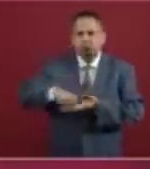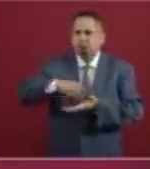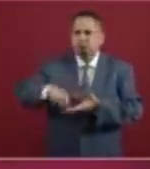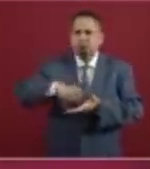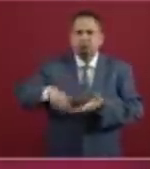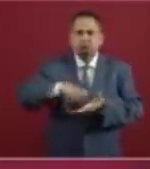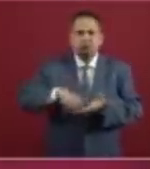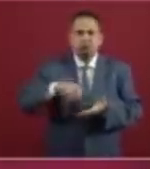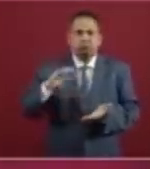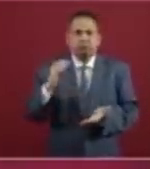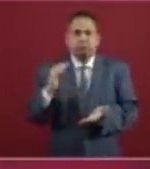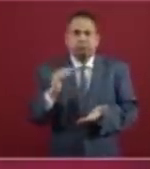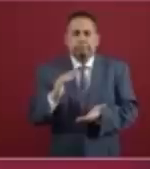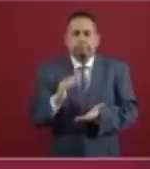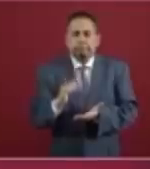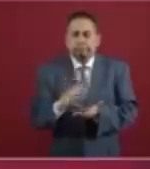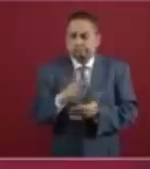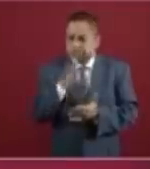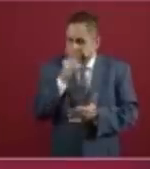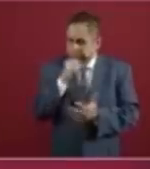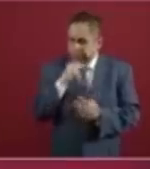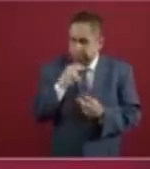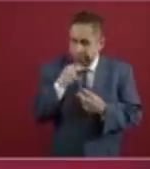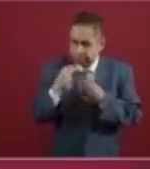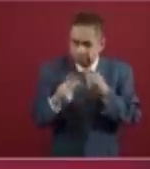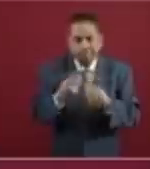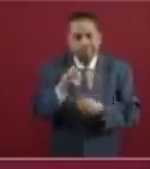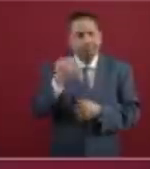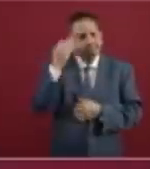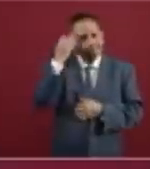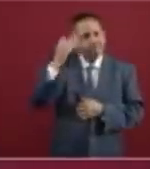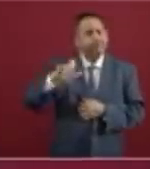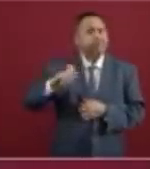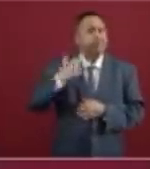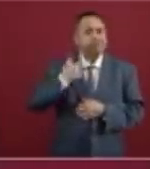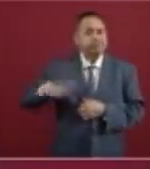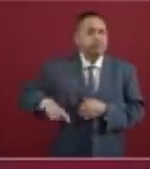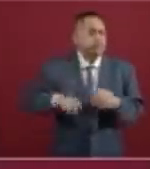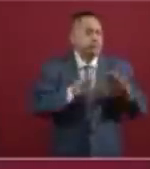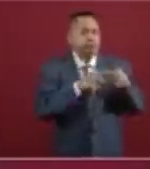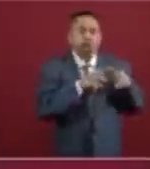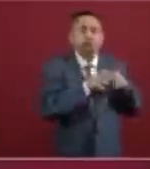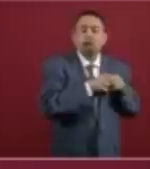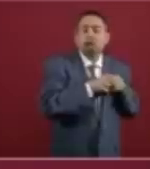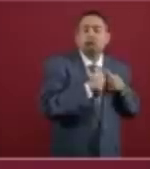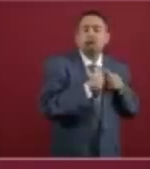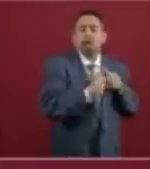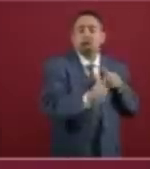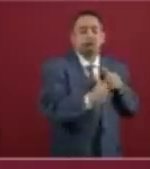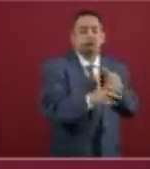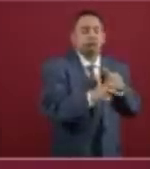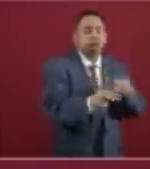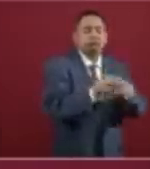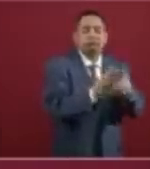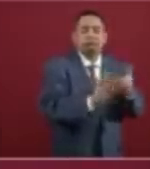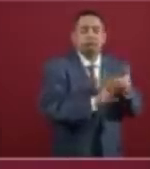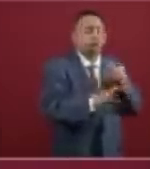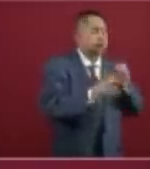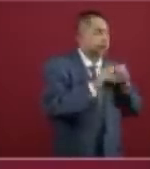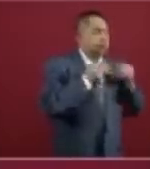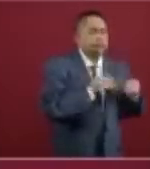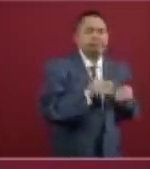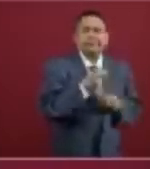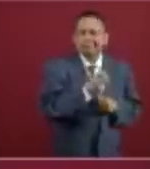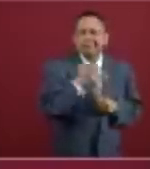Así fue la política neoliberal. De ese tamaño, de esa dimensión, fue